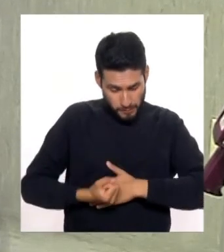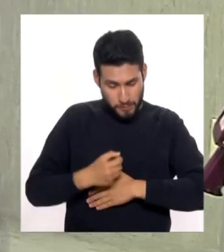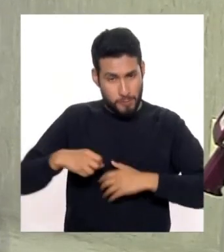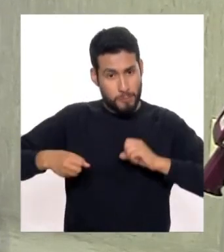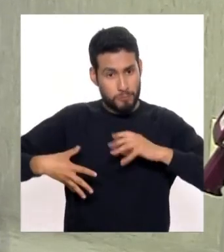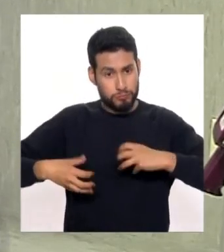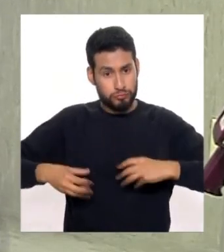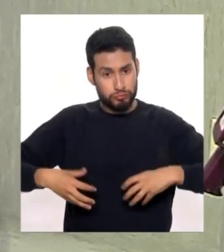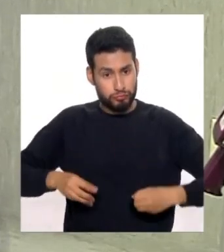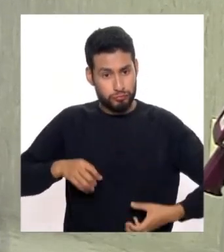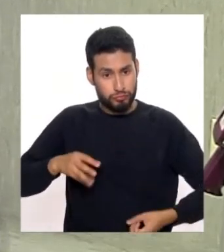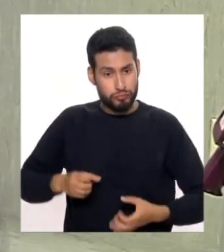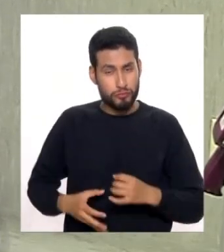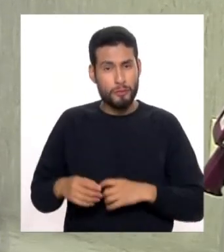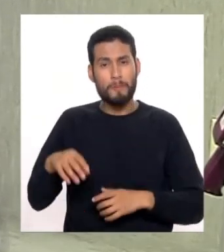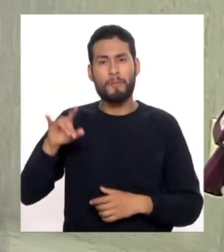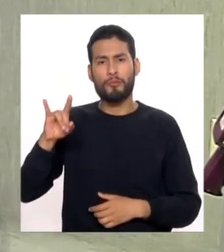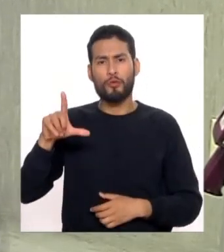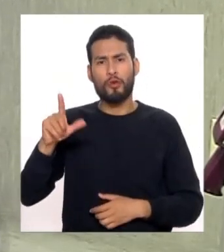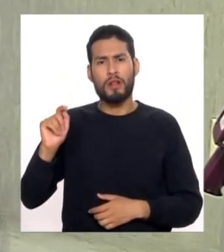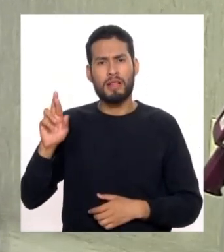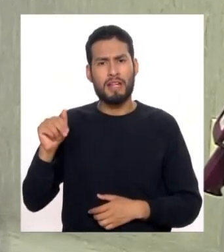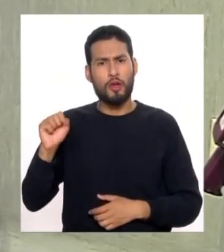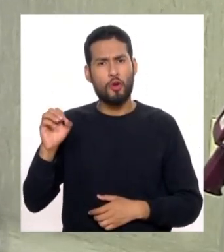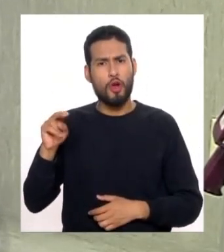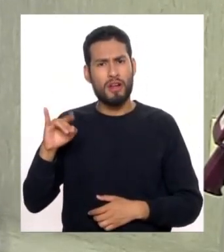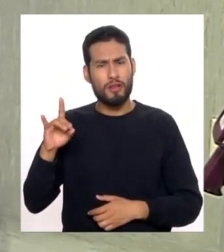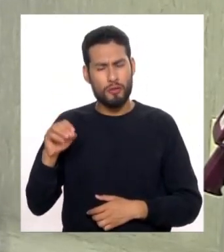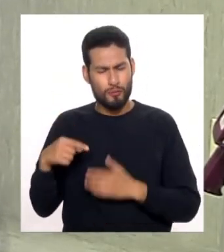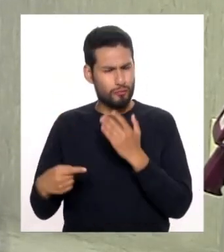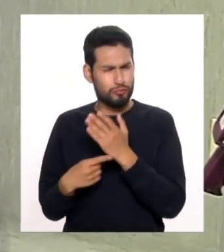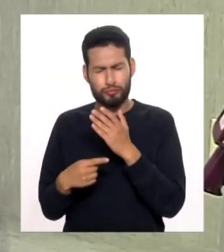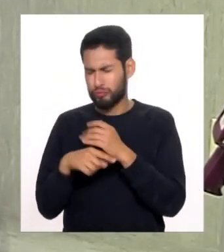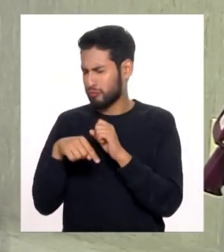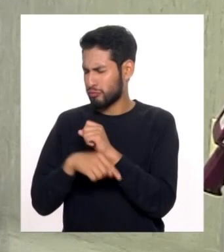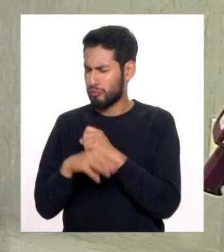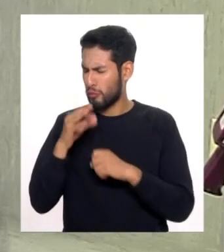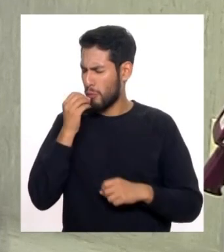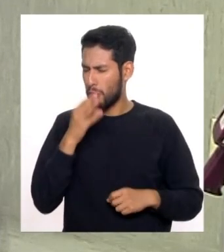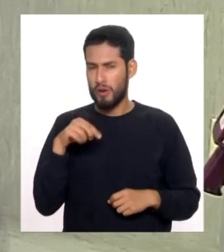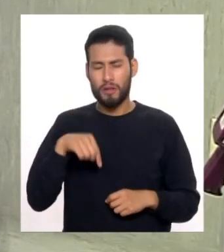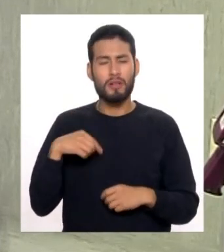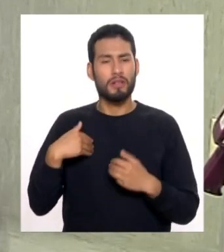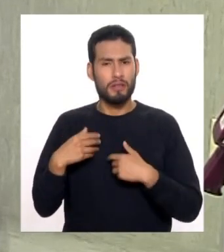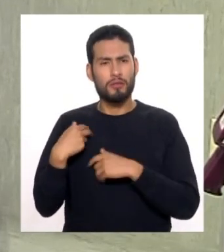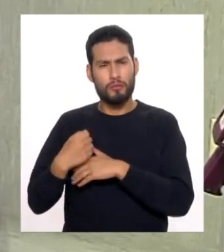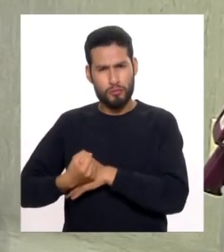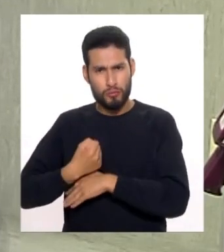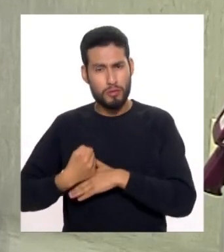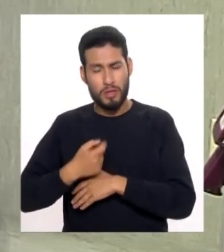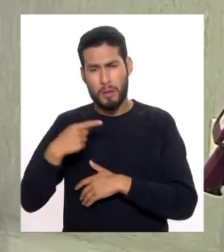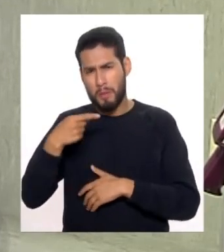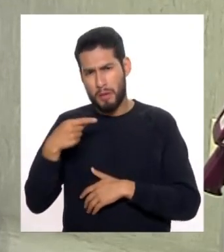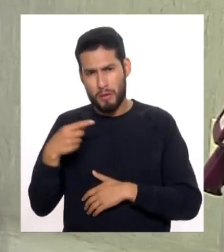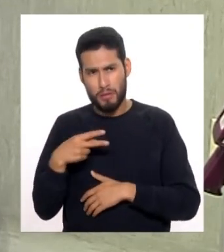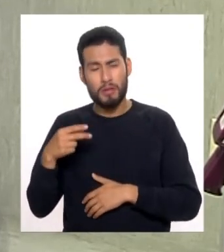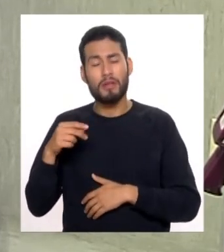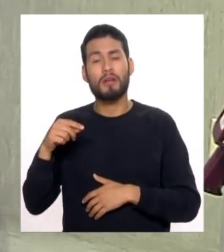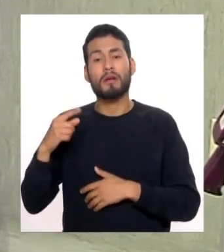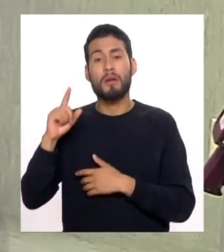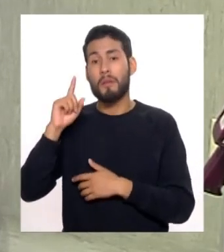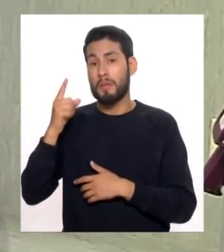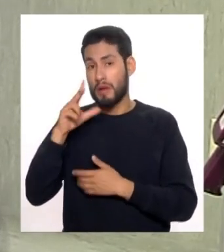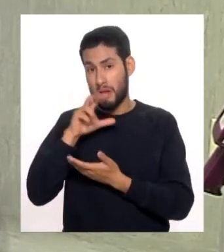ultrasonido. Utilizamos equipos de alta gama y lo realizamos desde las primeras semanas de embarazo, desde el primer